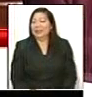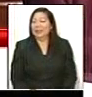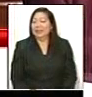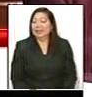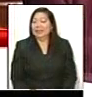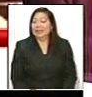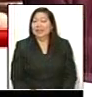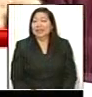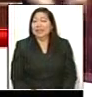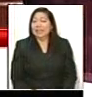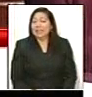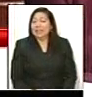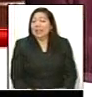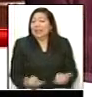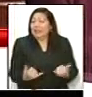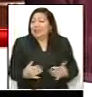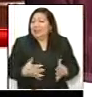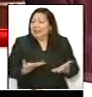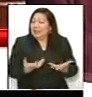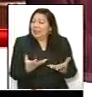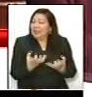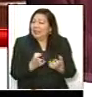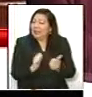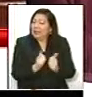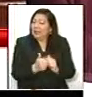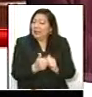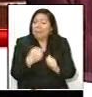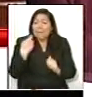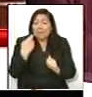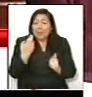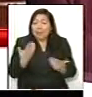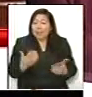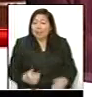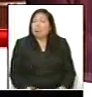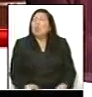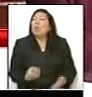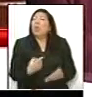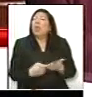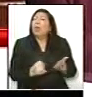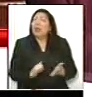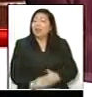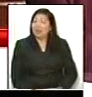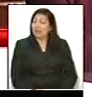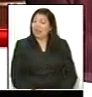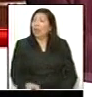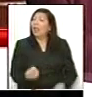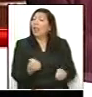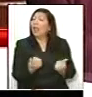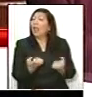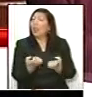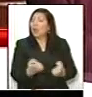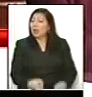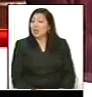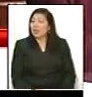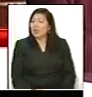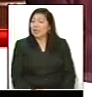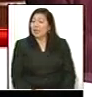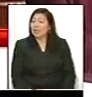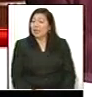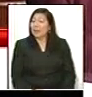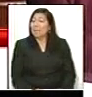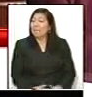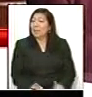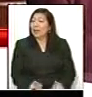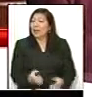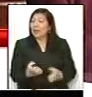volviendo al tema, ¿acá se quiere priorizar la reforma política? ¿Por qué? ¿Y la reforma económica? ¿Y la